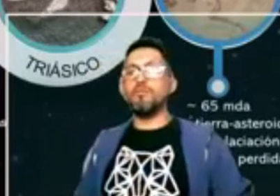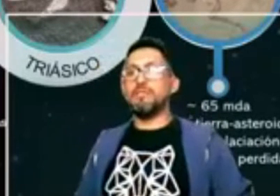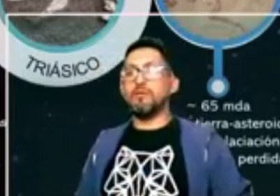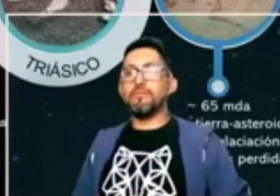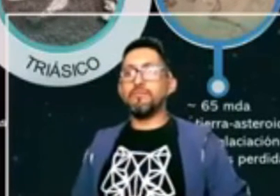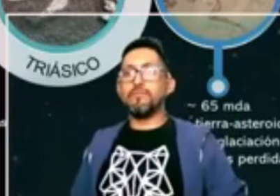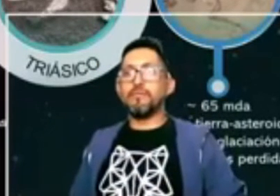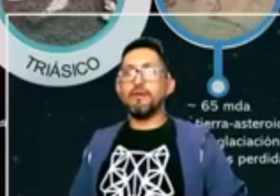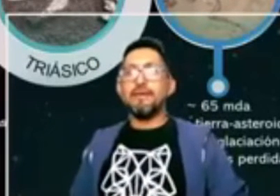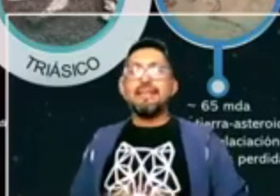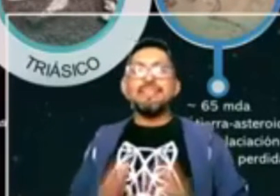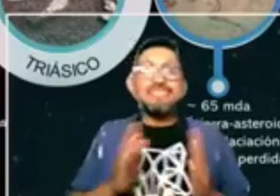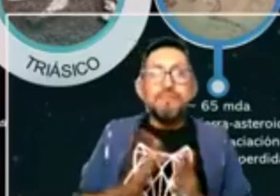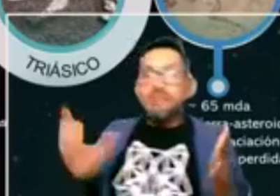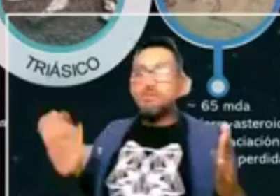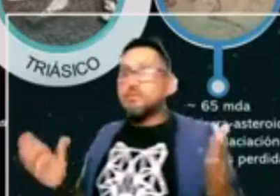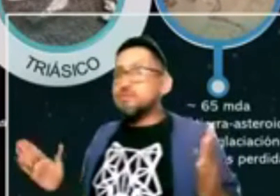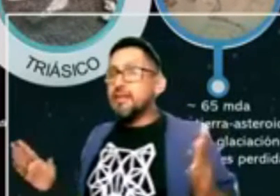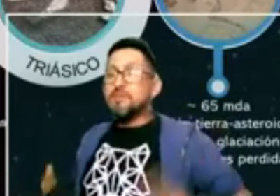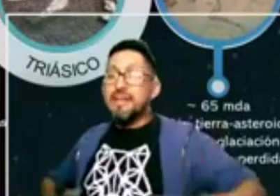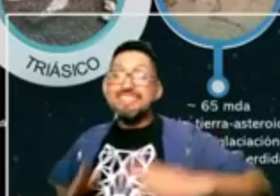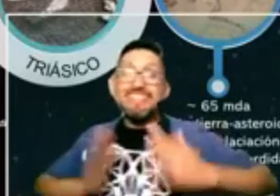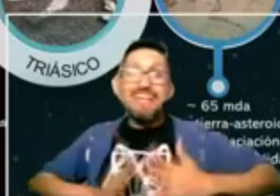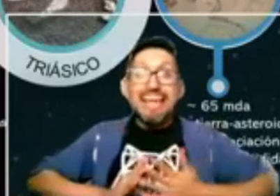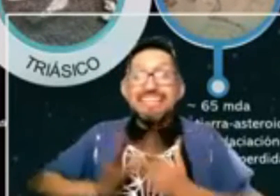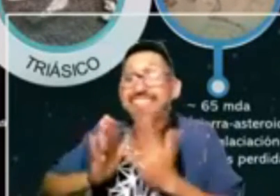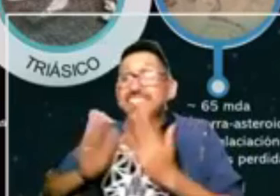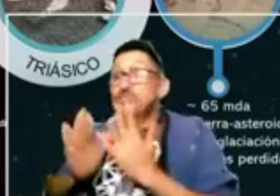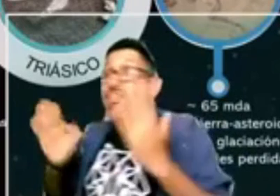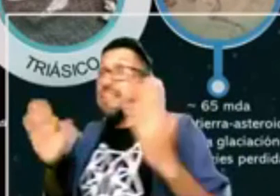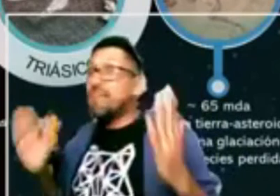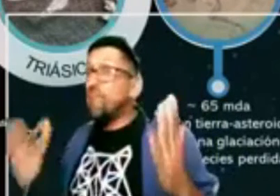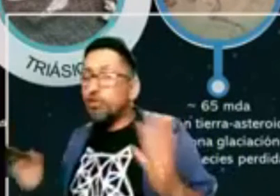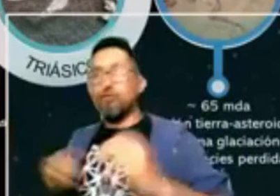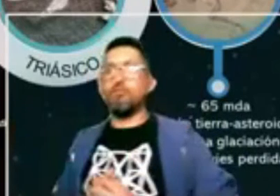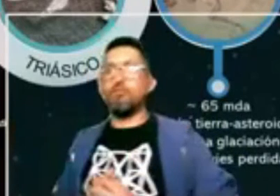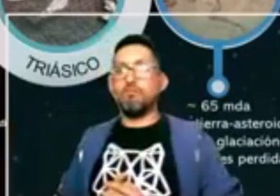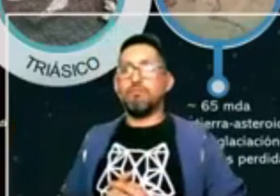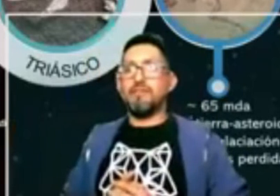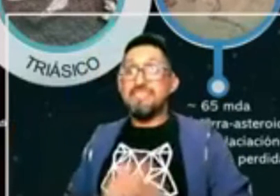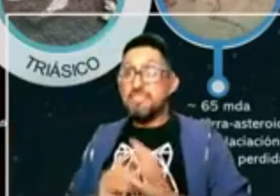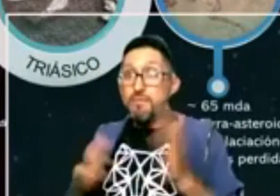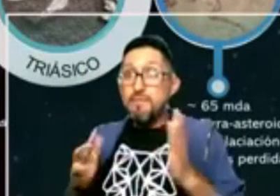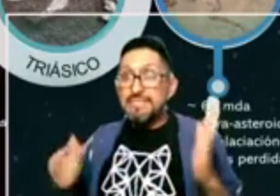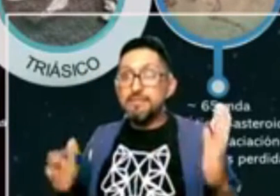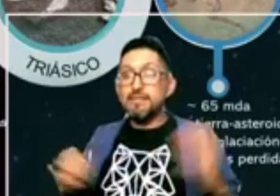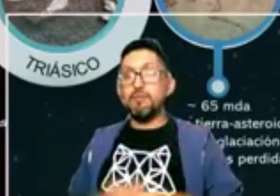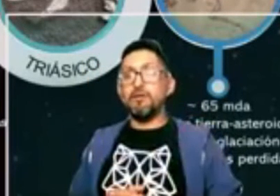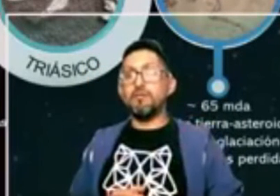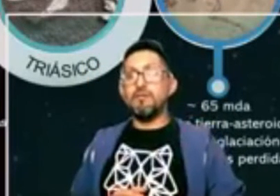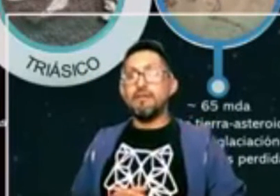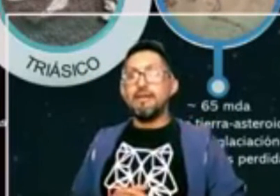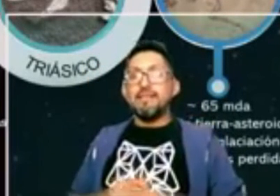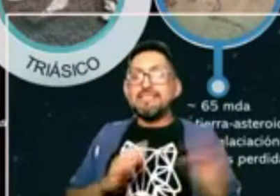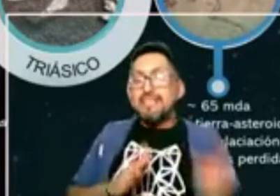del Ordovícico. De 100 mil a 200 mil años para que se diera la extinción del Devónico, la extinción masiva del